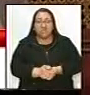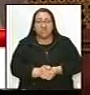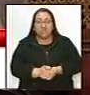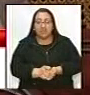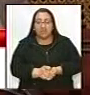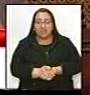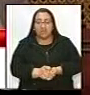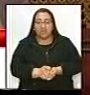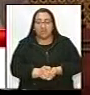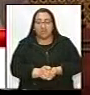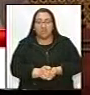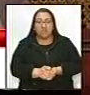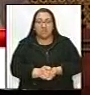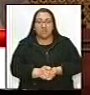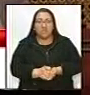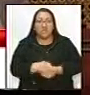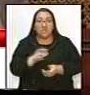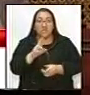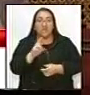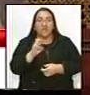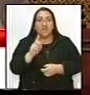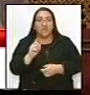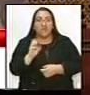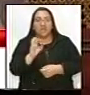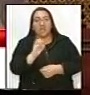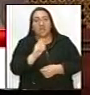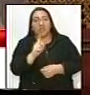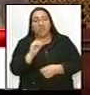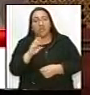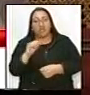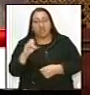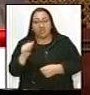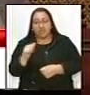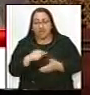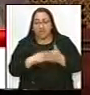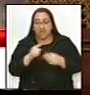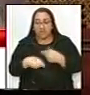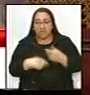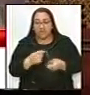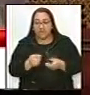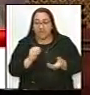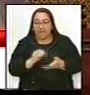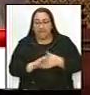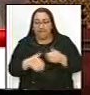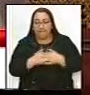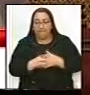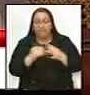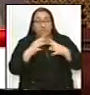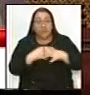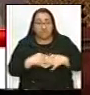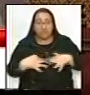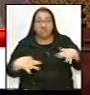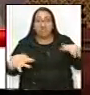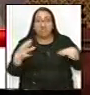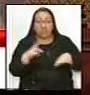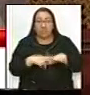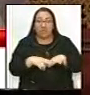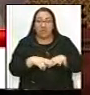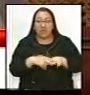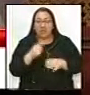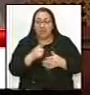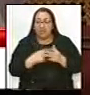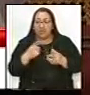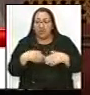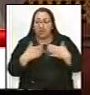la red dorsal nacional de fibra óptica esa vía expresa donde después se iban a poner todos los ramales que sólo